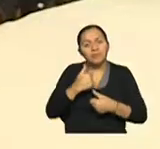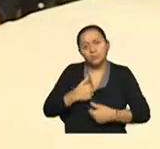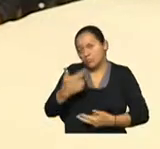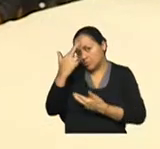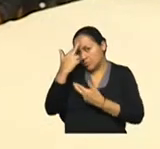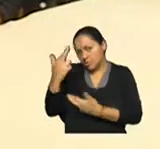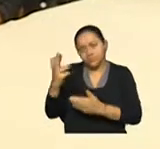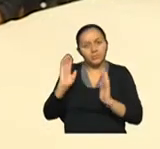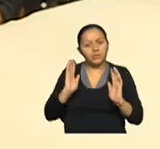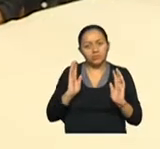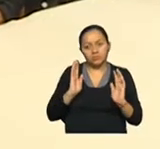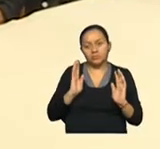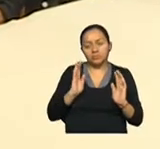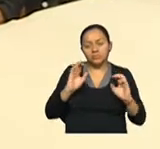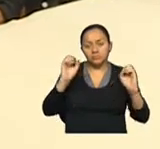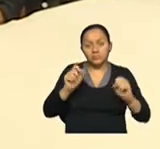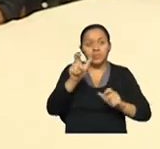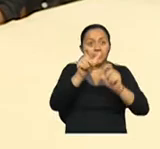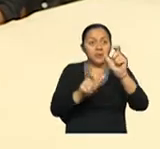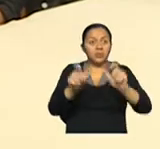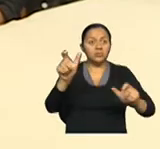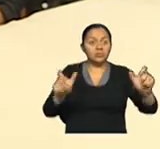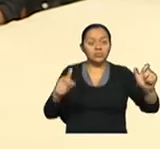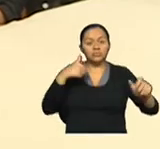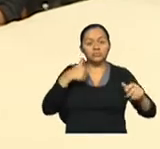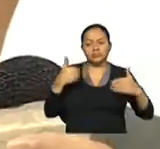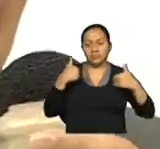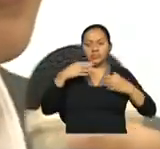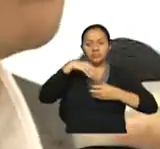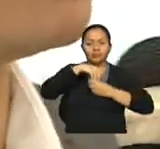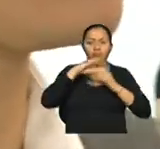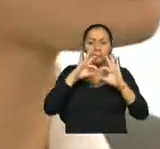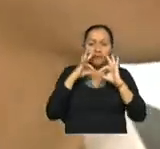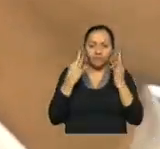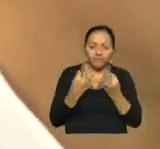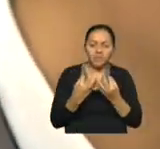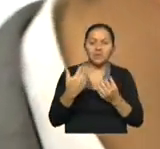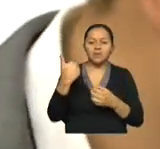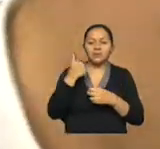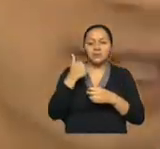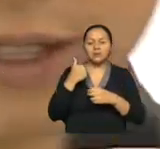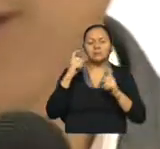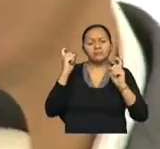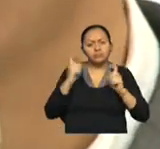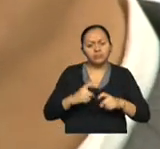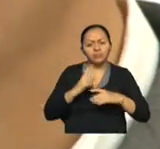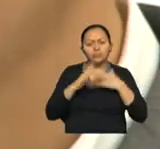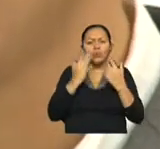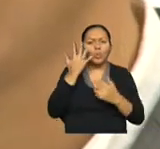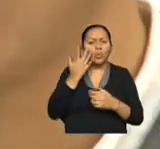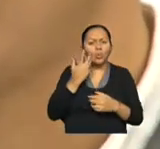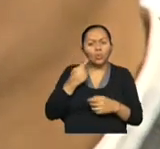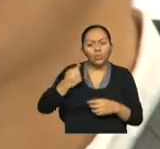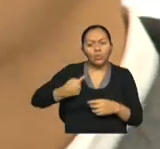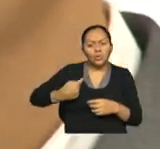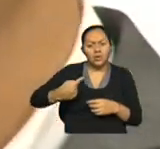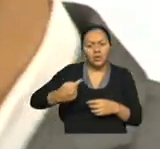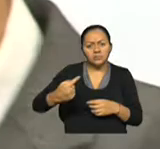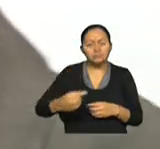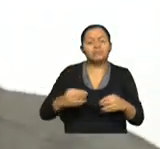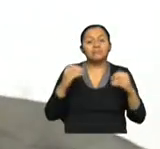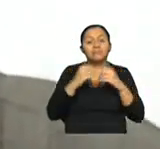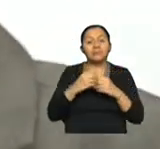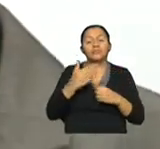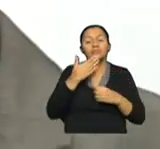respeto. Son personas que tienen una familia, que tienen que responder día a día, que tienen que